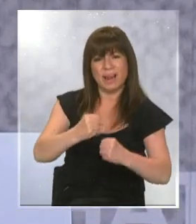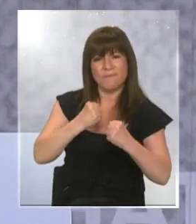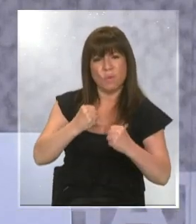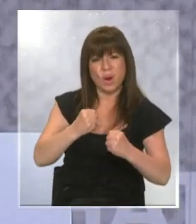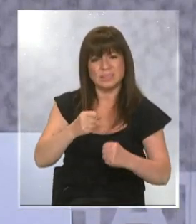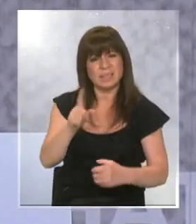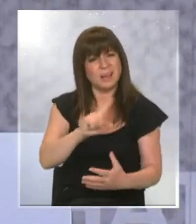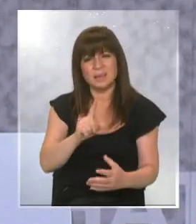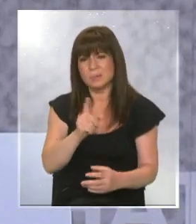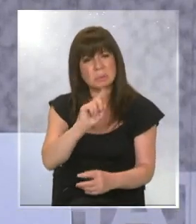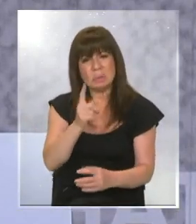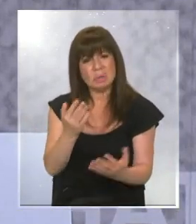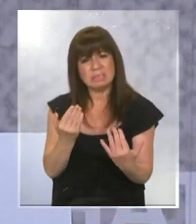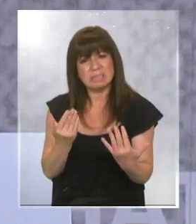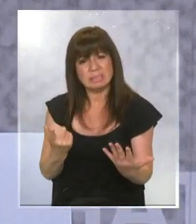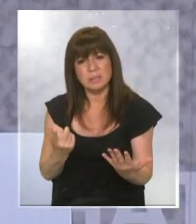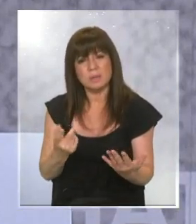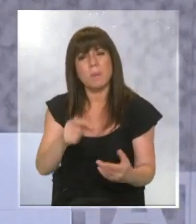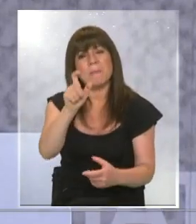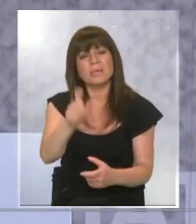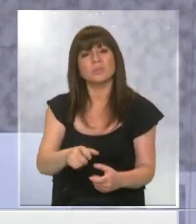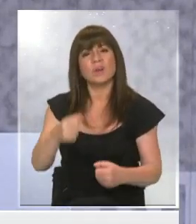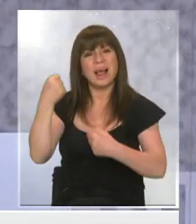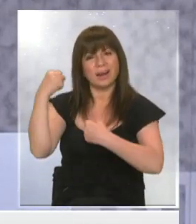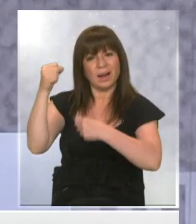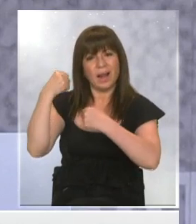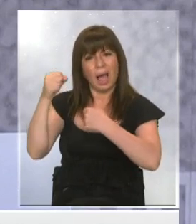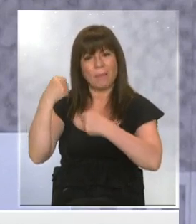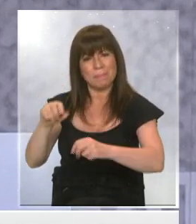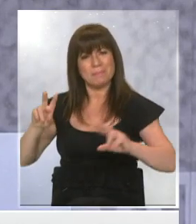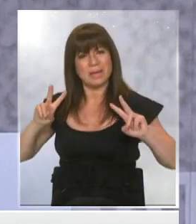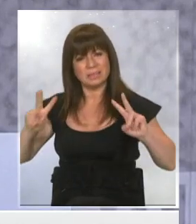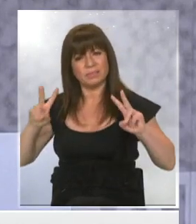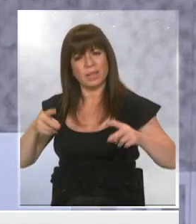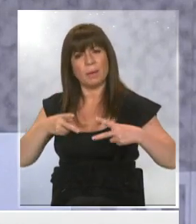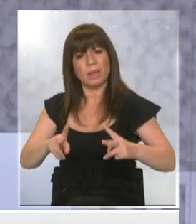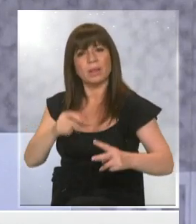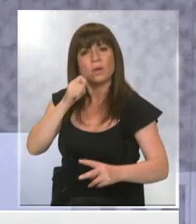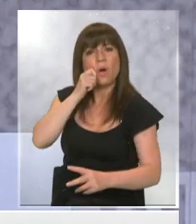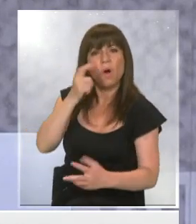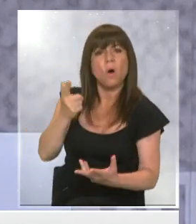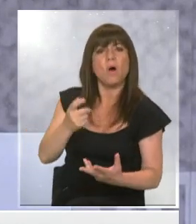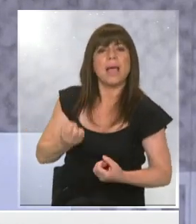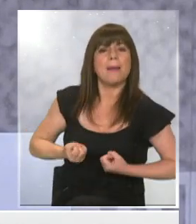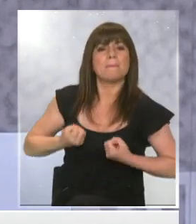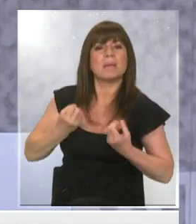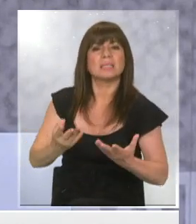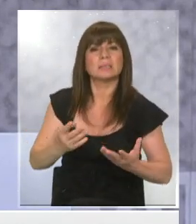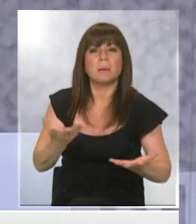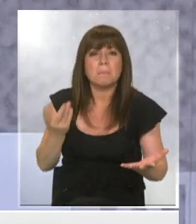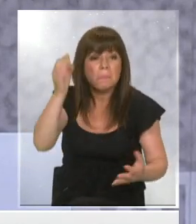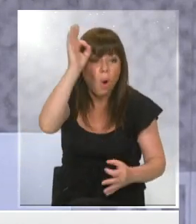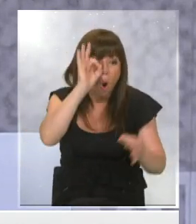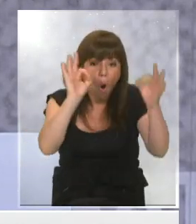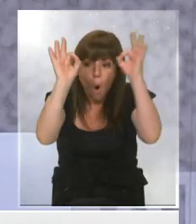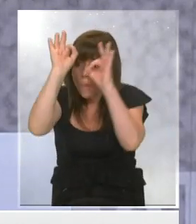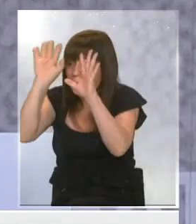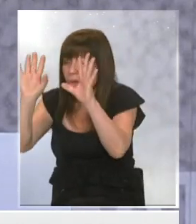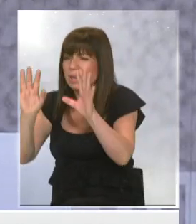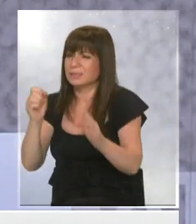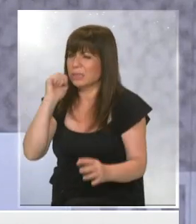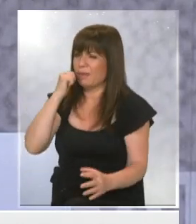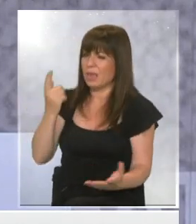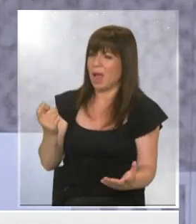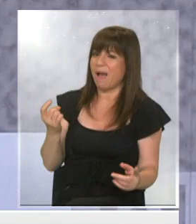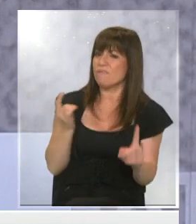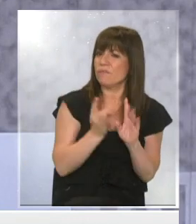desproporcionada contra las personas que reclaman pacíficamente sus derechos humanos o que expresan puntos de vista críticos constituye una violación de los derechos